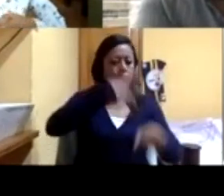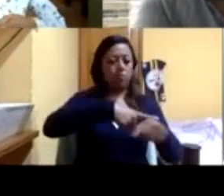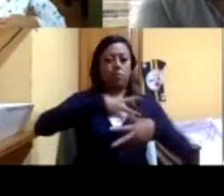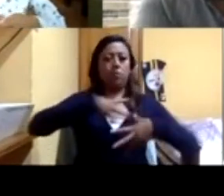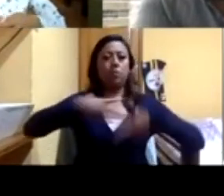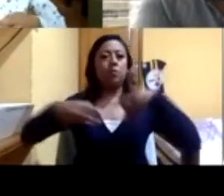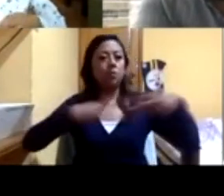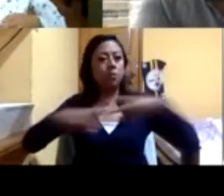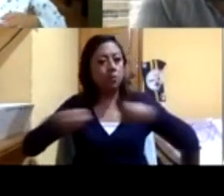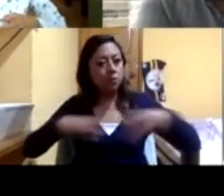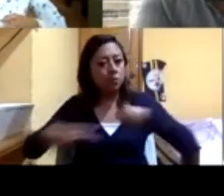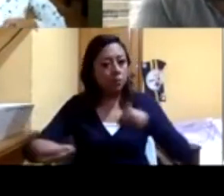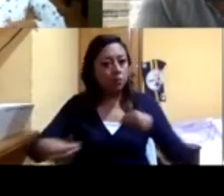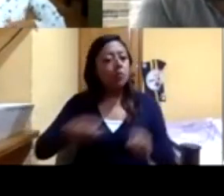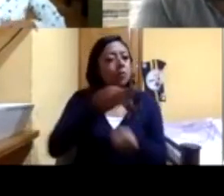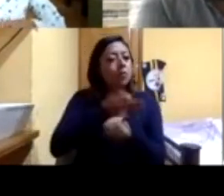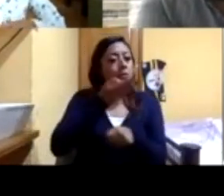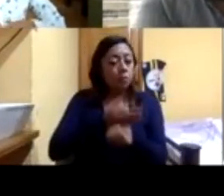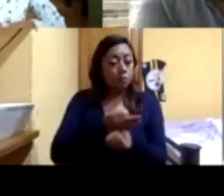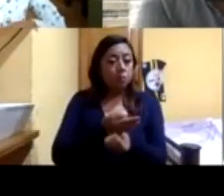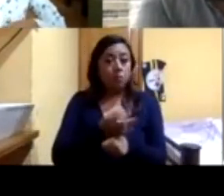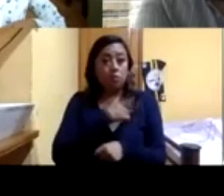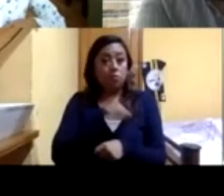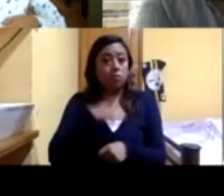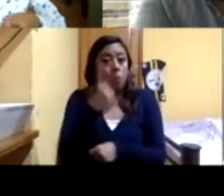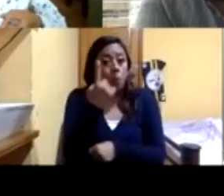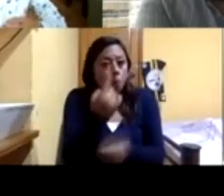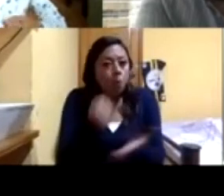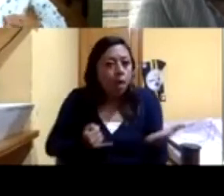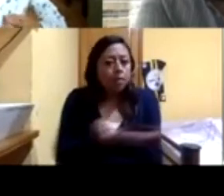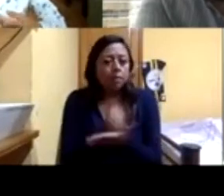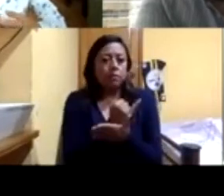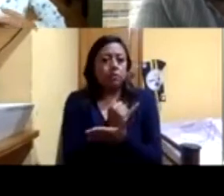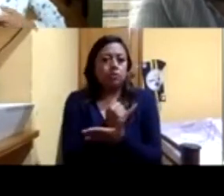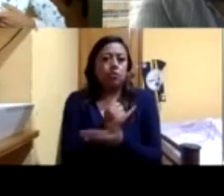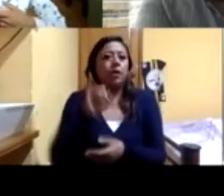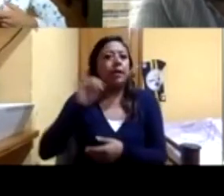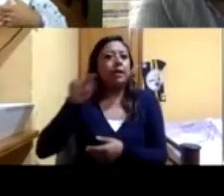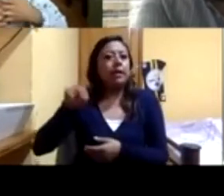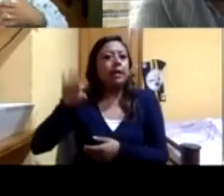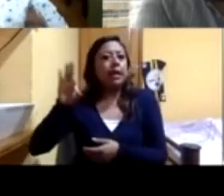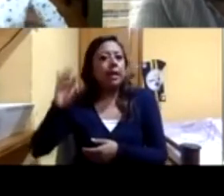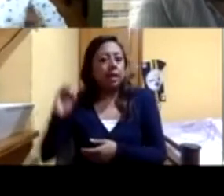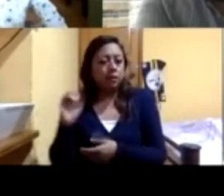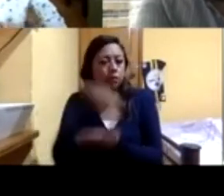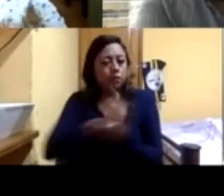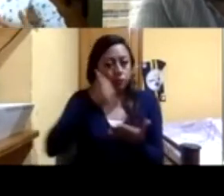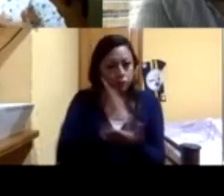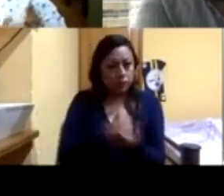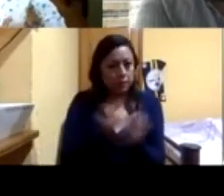de las decisiones que tuvimos justo en el Info de la Ciudad como pleno fue dejar